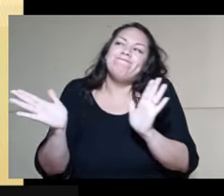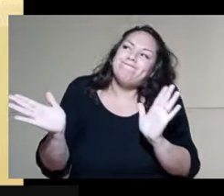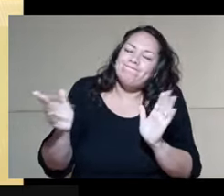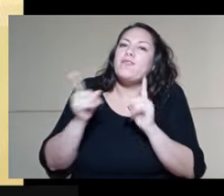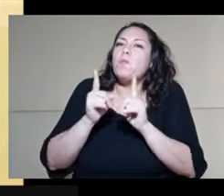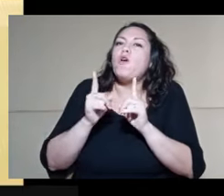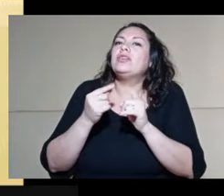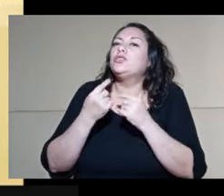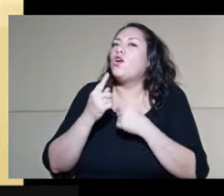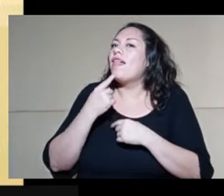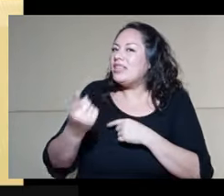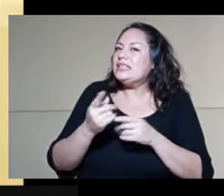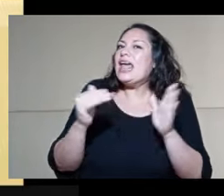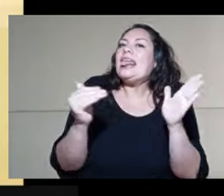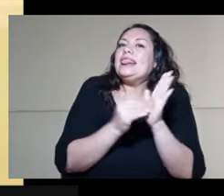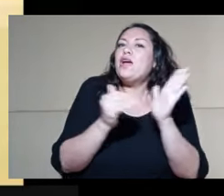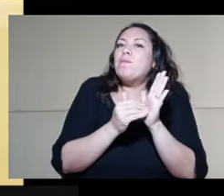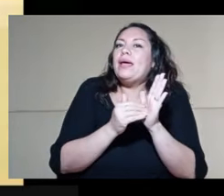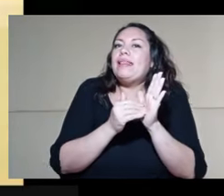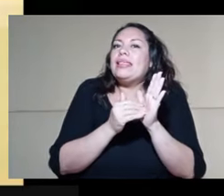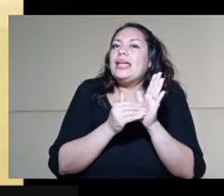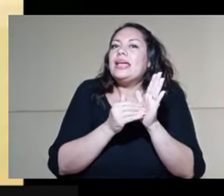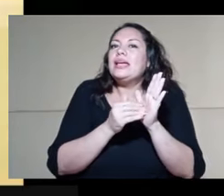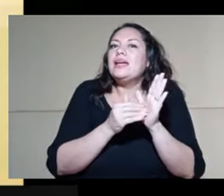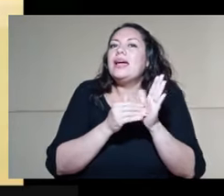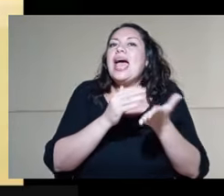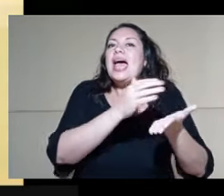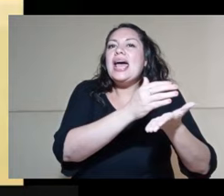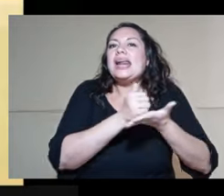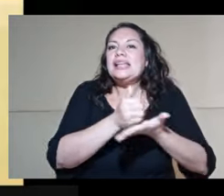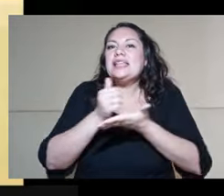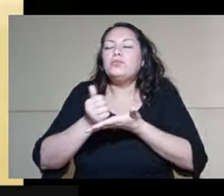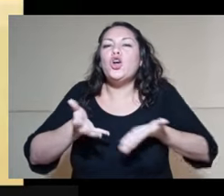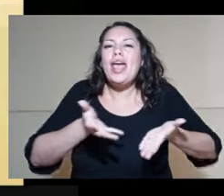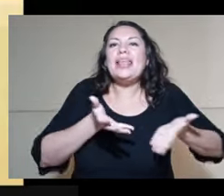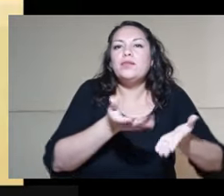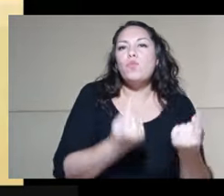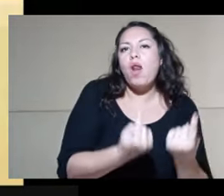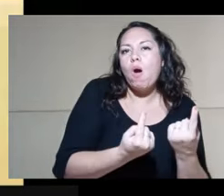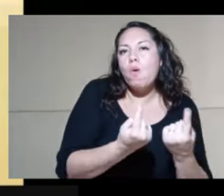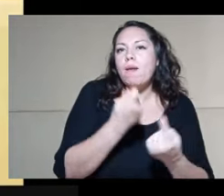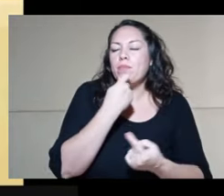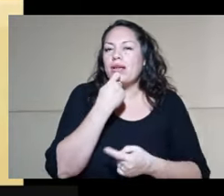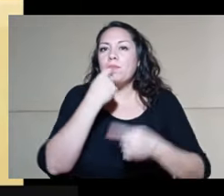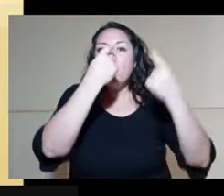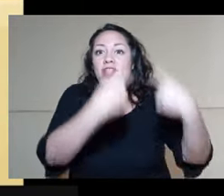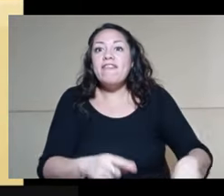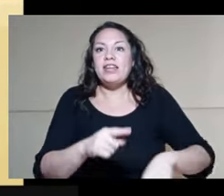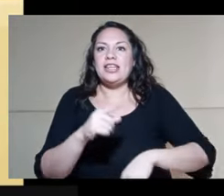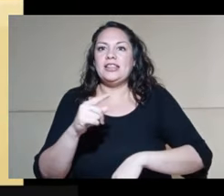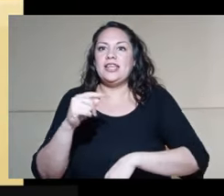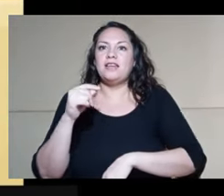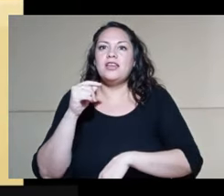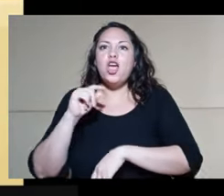Depende de los receptores que estimules, porque una cosa es que yo te pase o sientas que te camina una hormiga, y otra